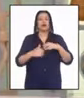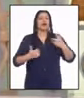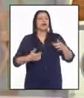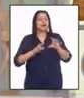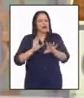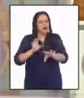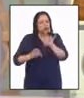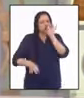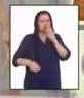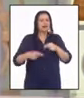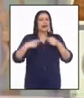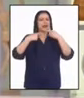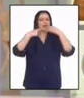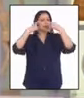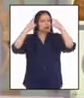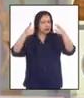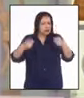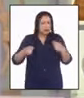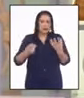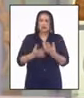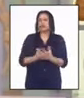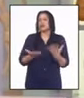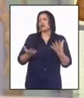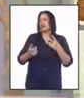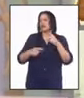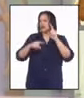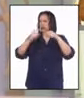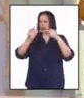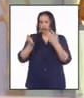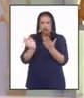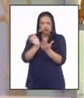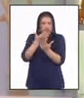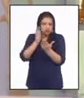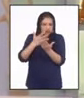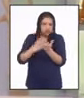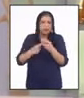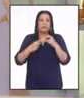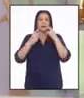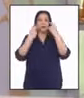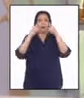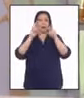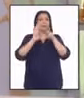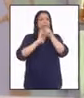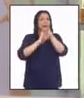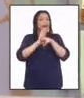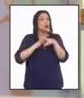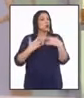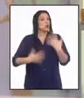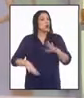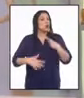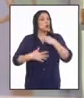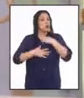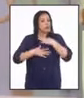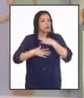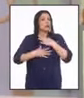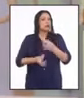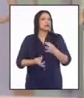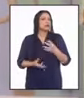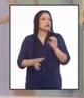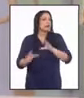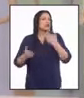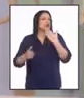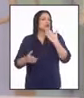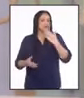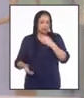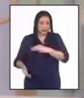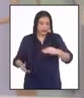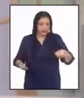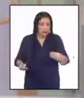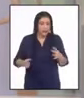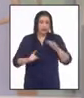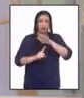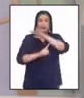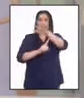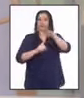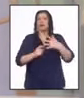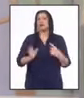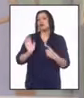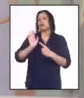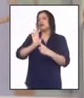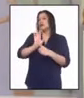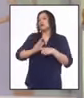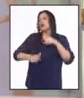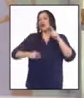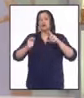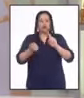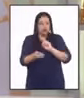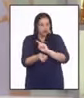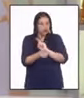encontré noticias, reportajes y vi algunos videos también súper interesantes que publicó el Ministerio del Ambiente en el que se muestran